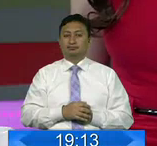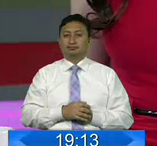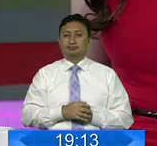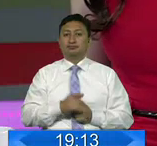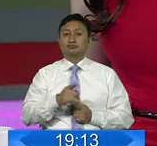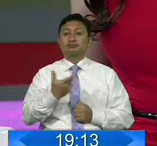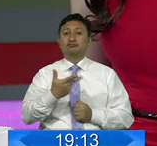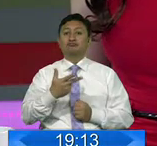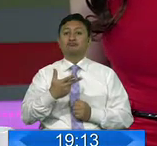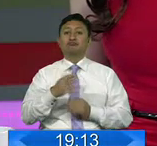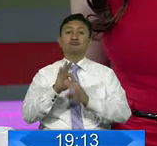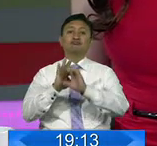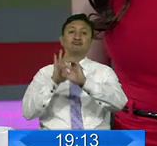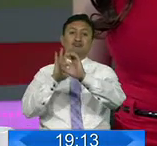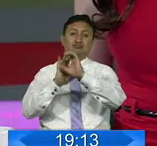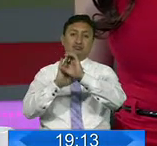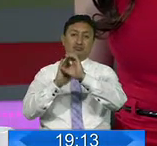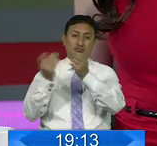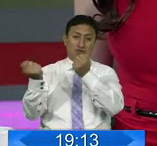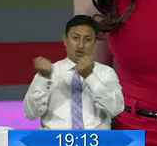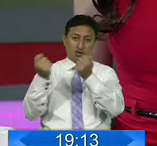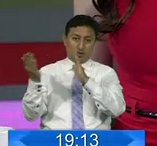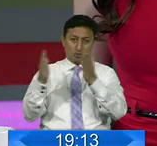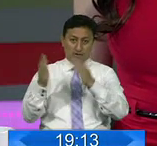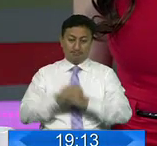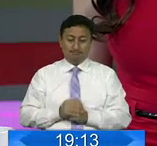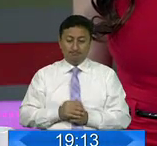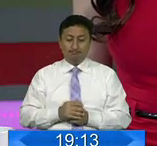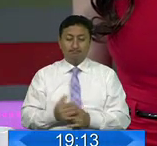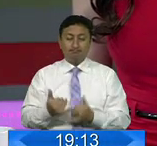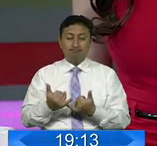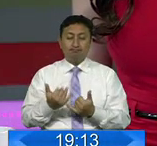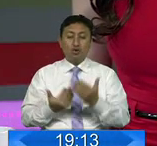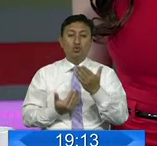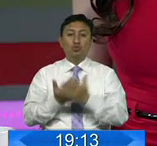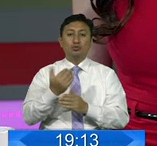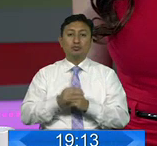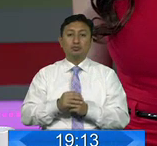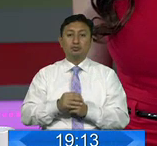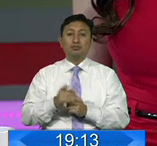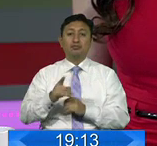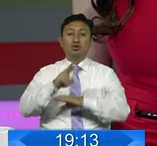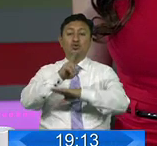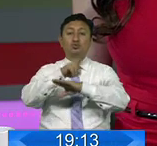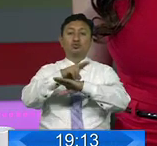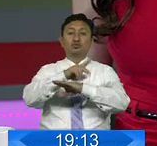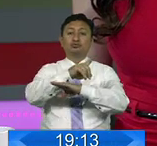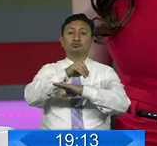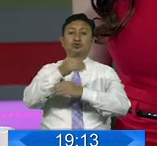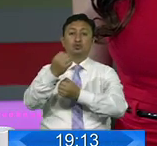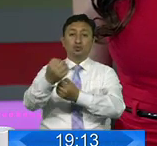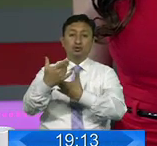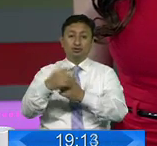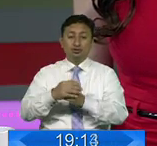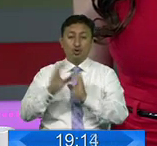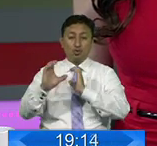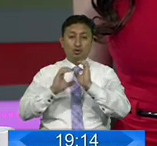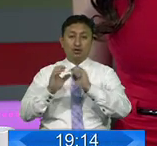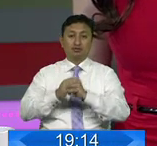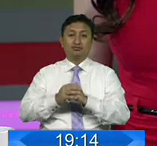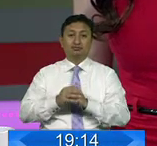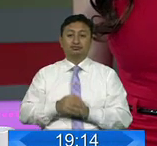Y el Consejo de Participación Ciudadana y Control Social Transitorio deberá designar nuevo liquidador de la Superintendencia de la Información y Comunicación